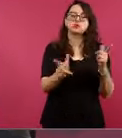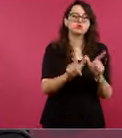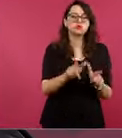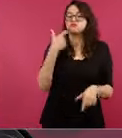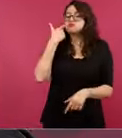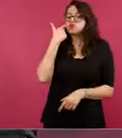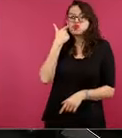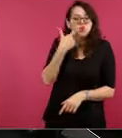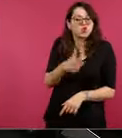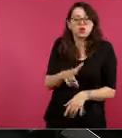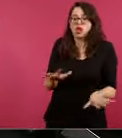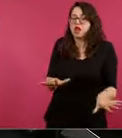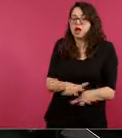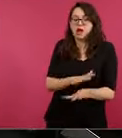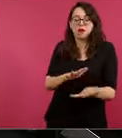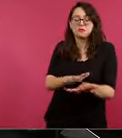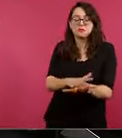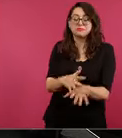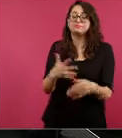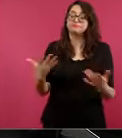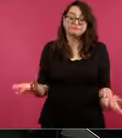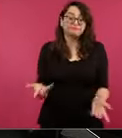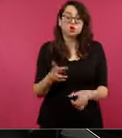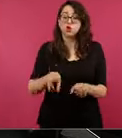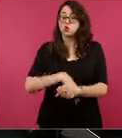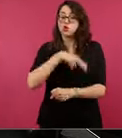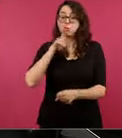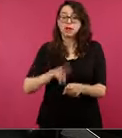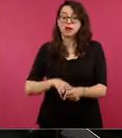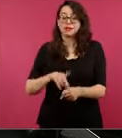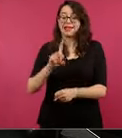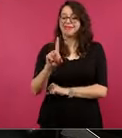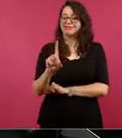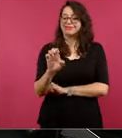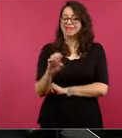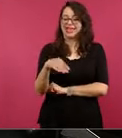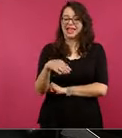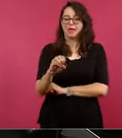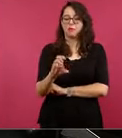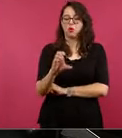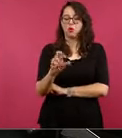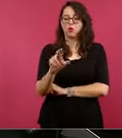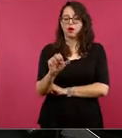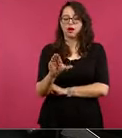Cuando hay una dictadura, pues no se puede